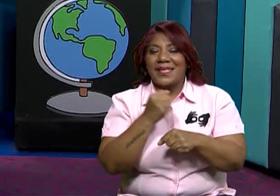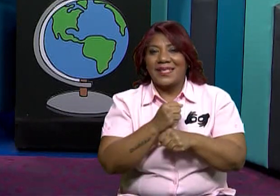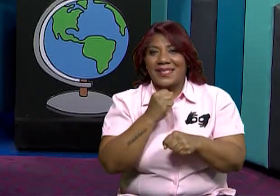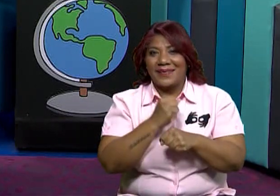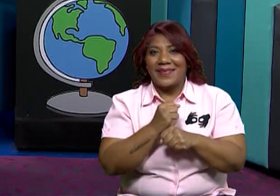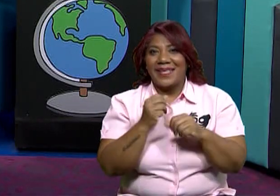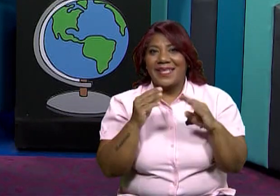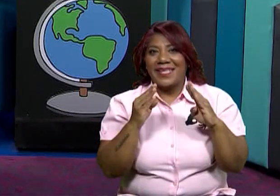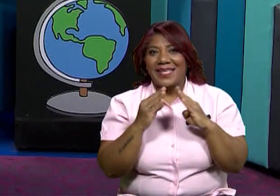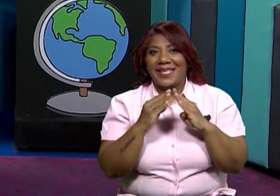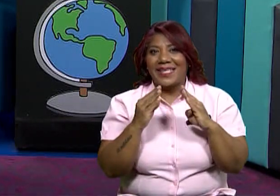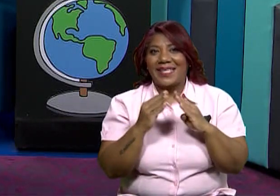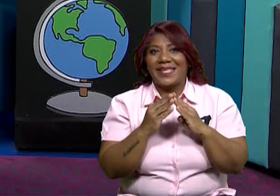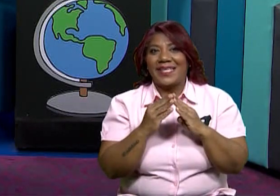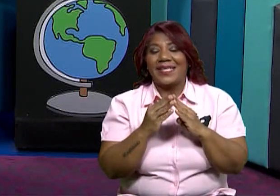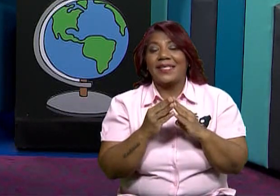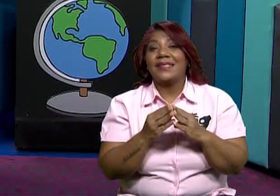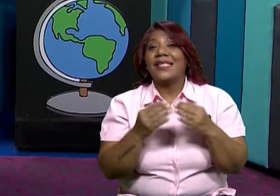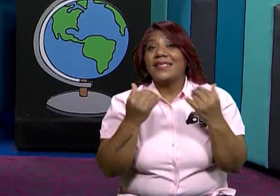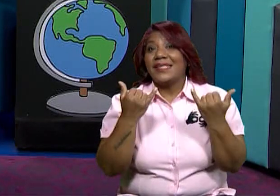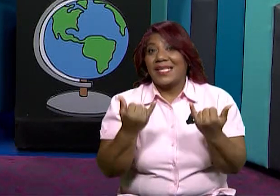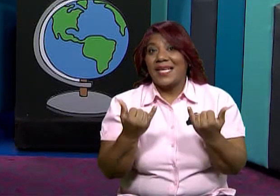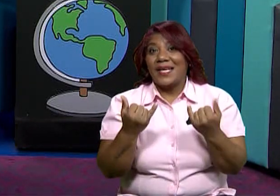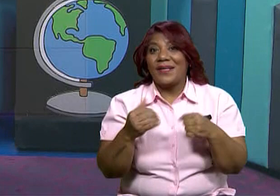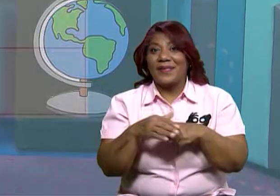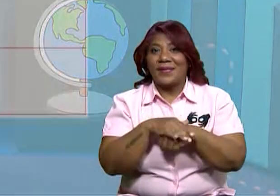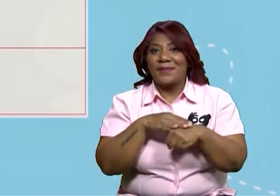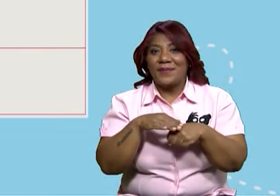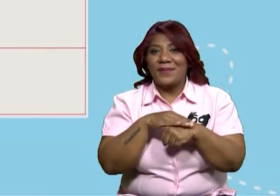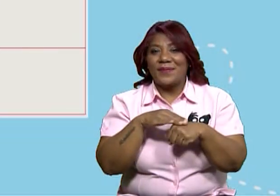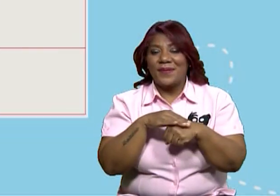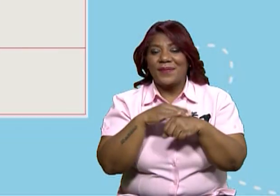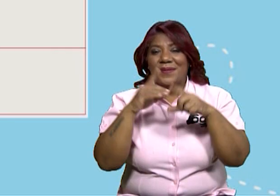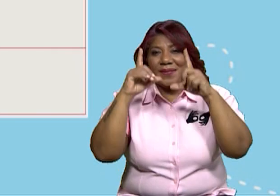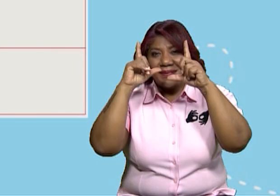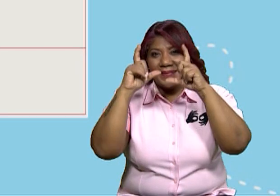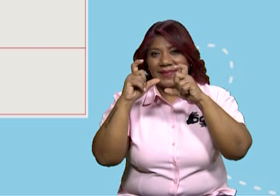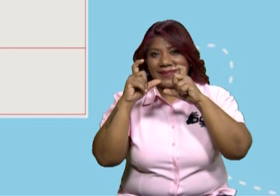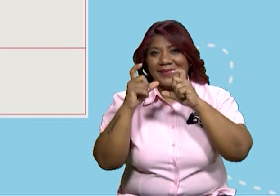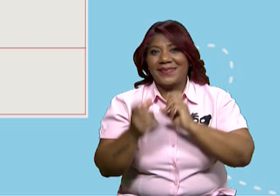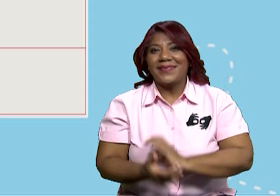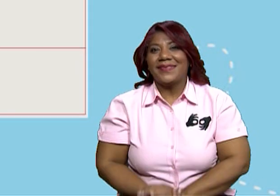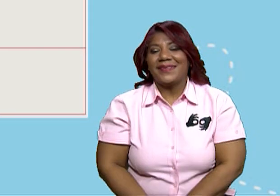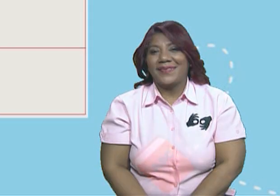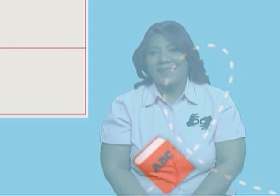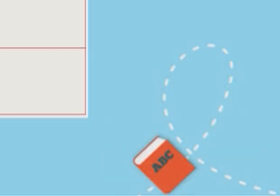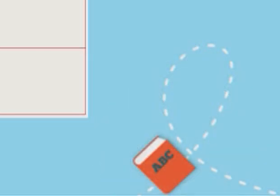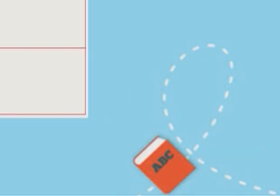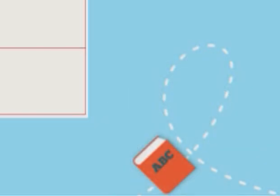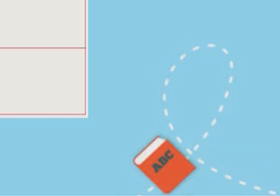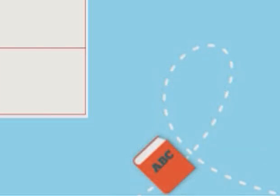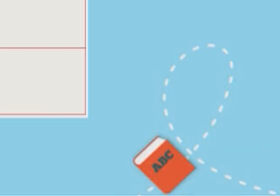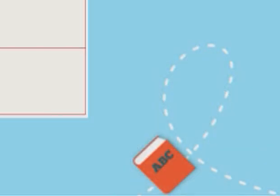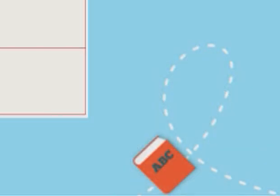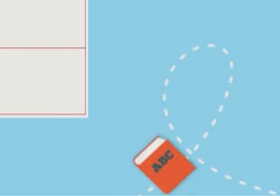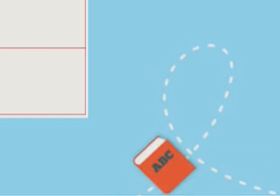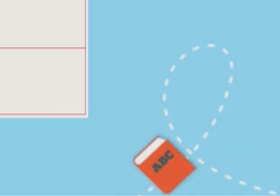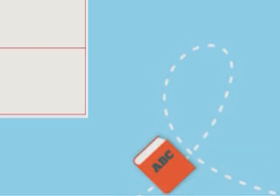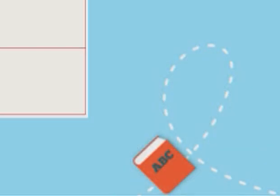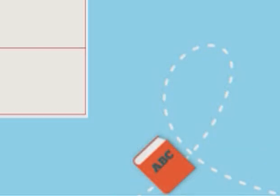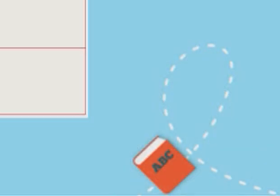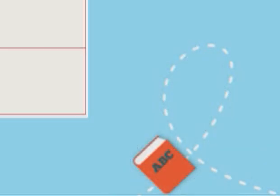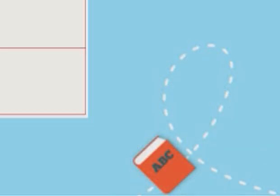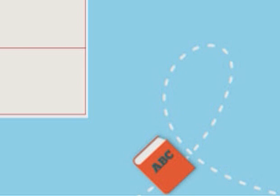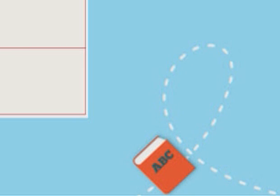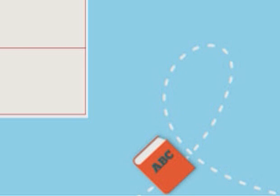casa. Por ahora, le vas a tomar captura de pantalla porque con las 3 lecturas leídas de los 3 cerditos, el